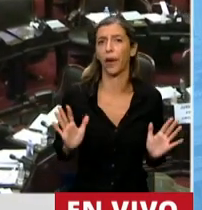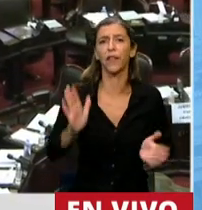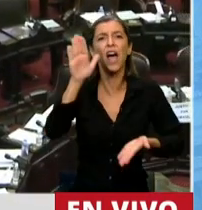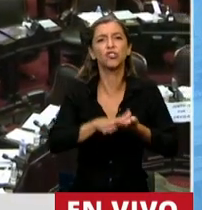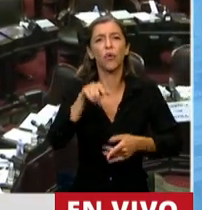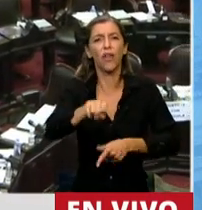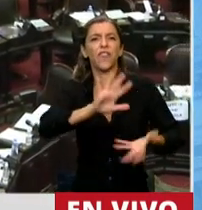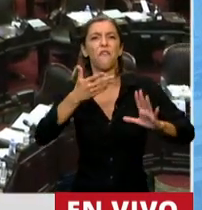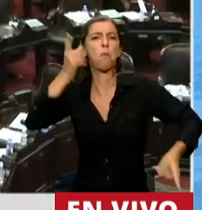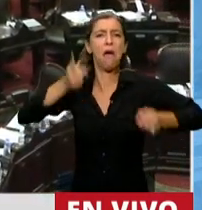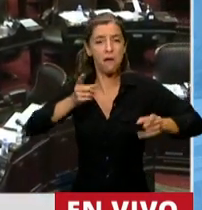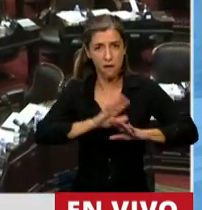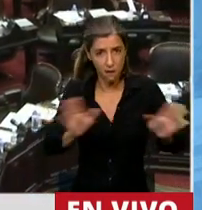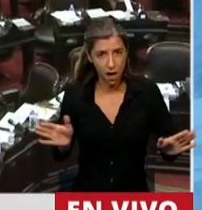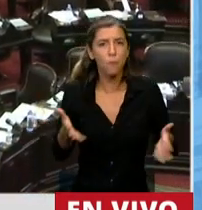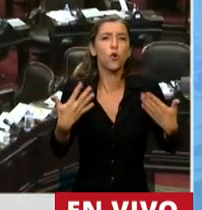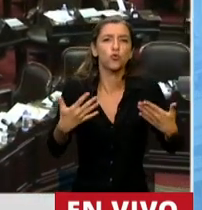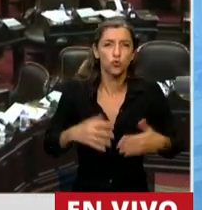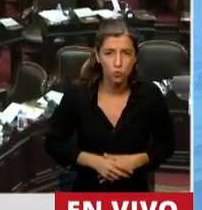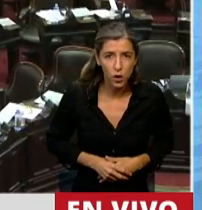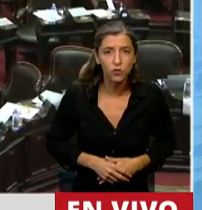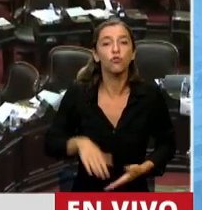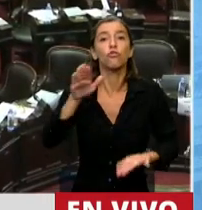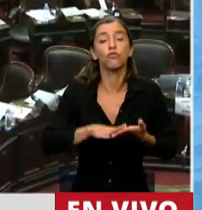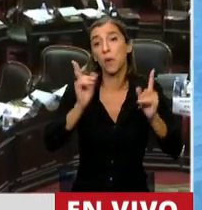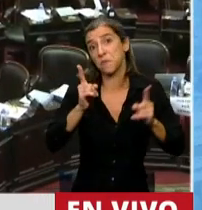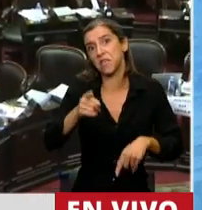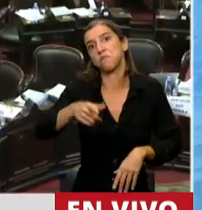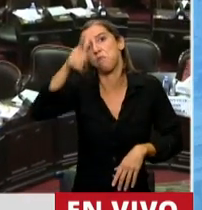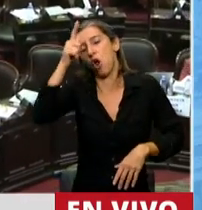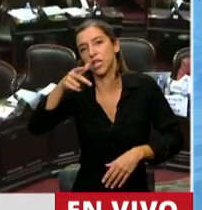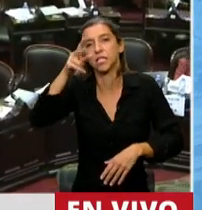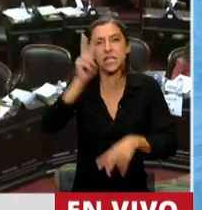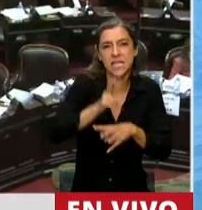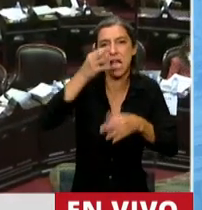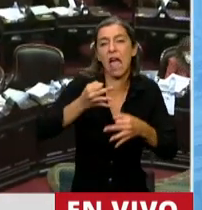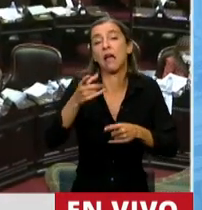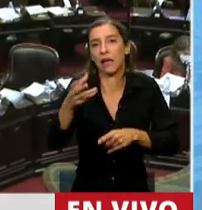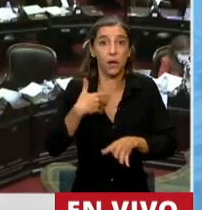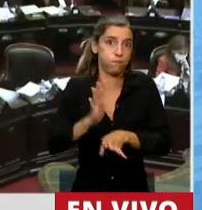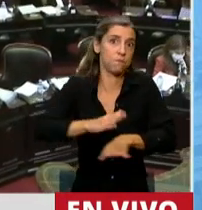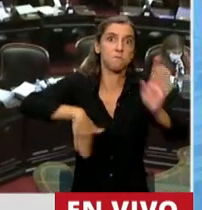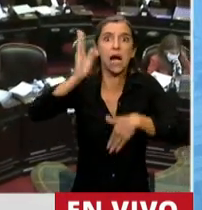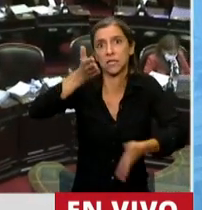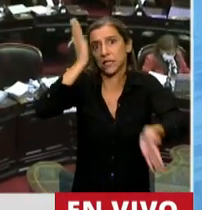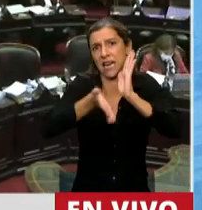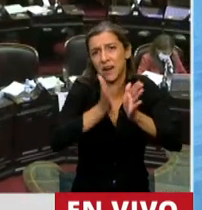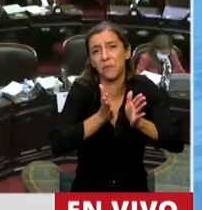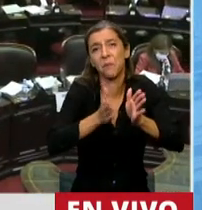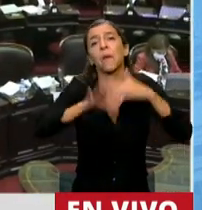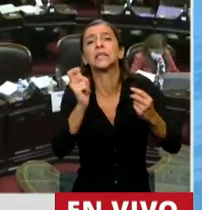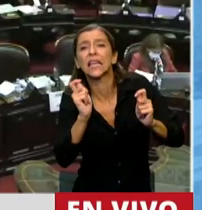con la lacra de fuerzas de seguridad que generalmente reprimen a aquellos que son jóvenes, que